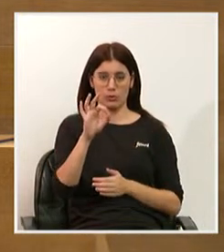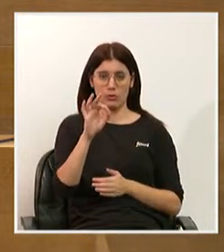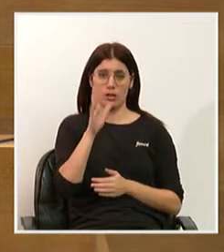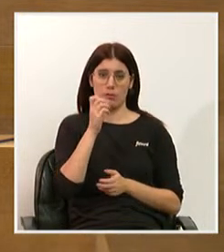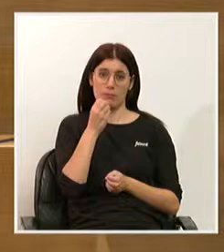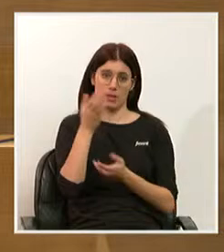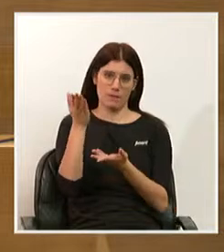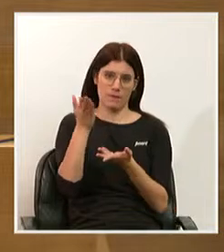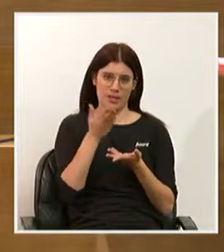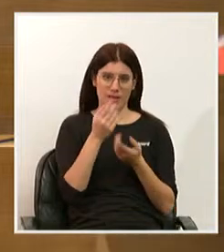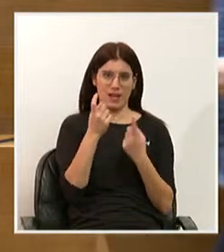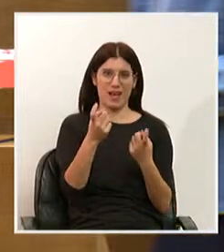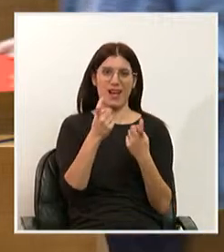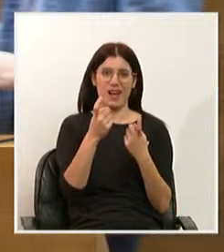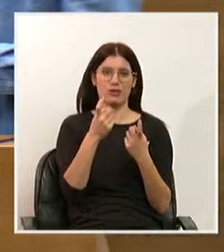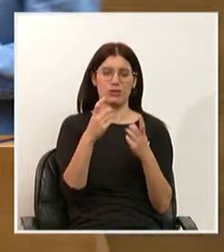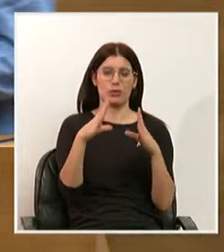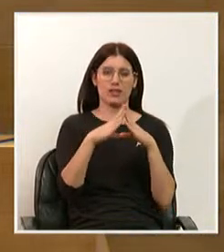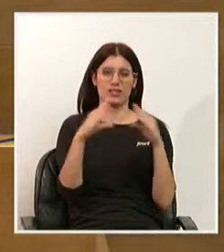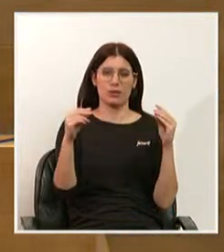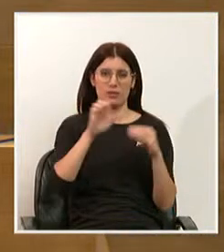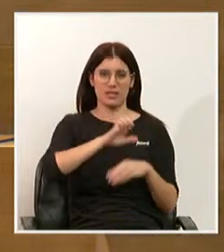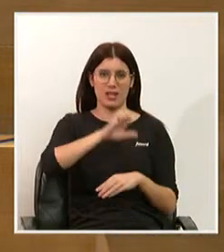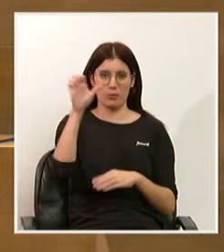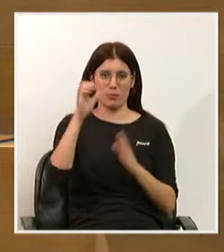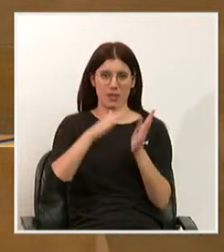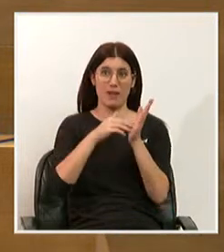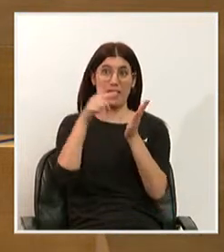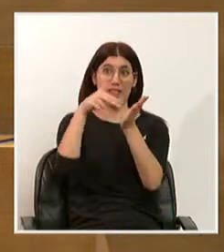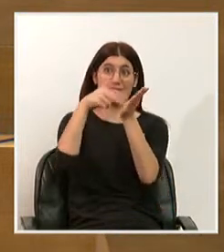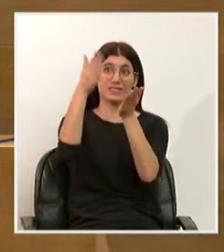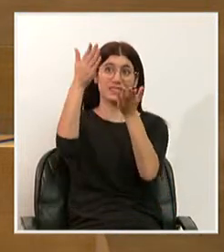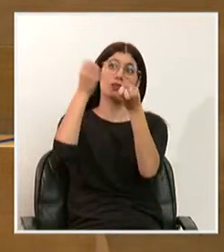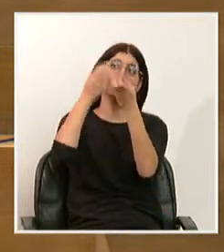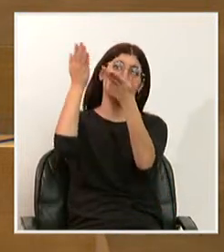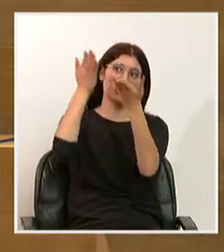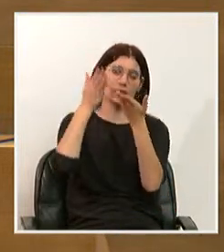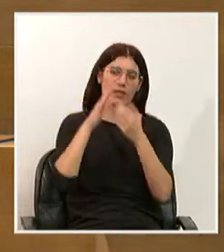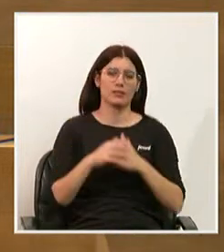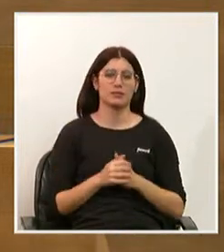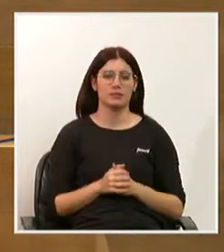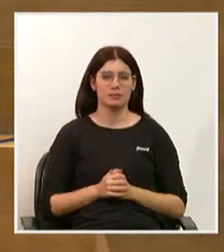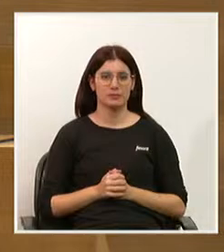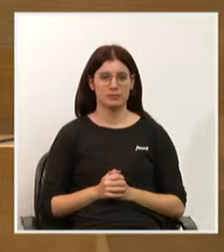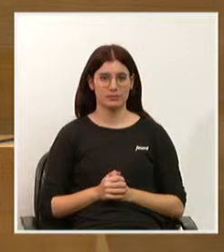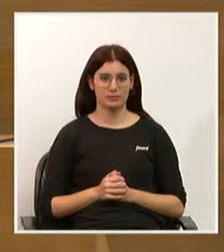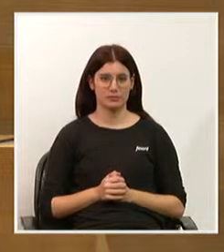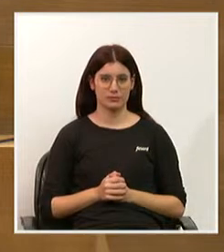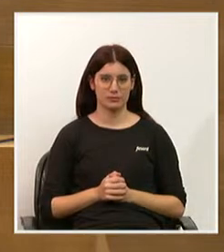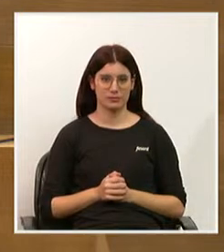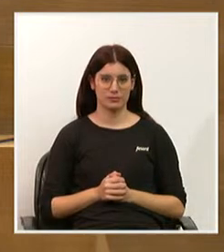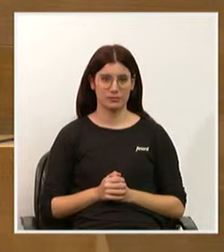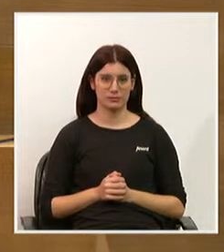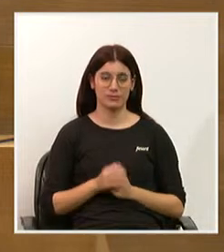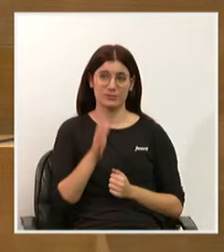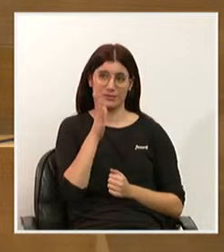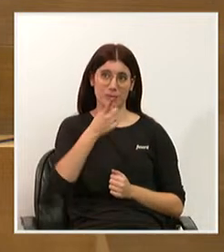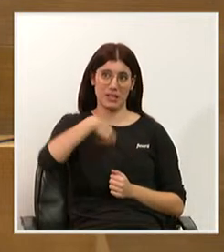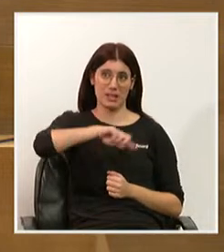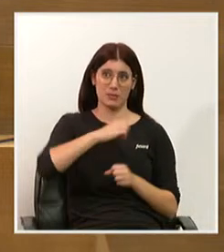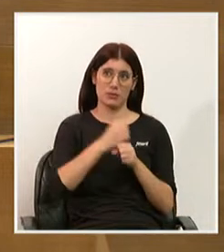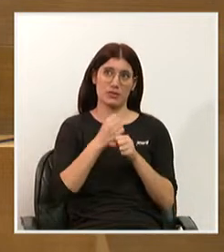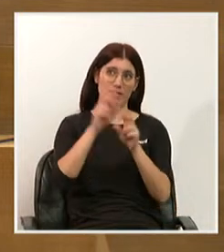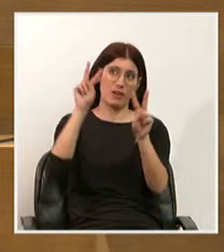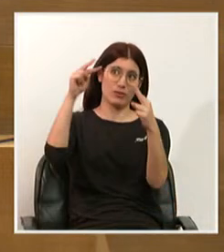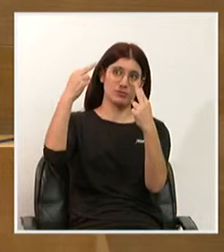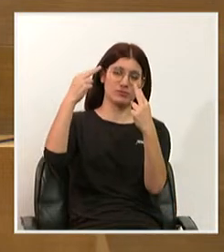a los estudiantes de la universida de valencia han aemp trabo y Sao